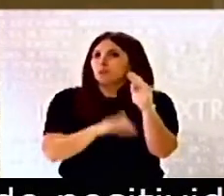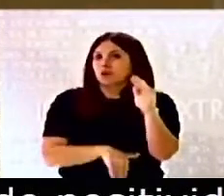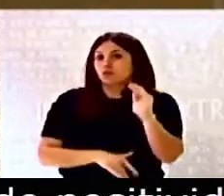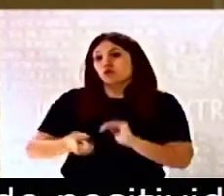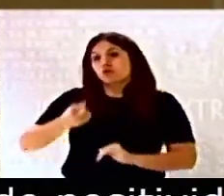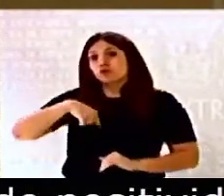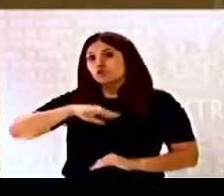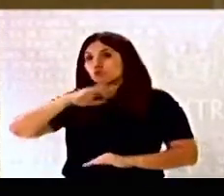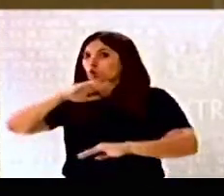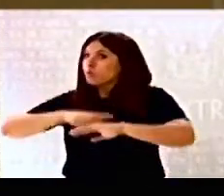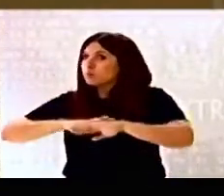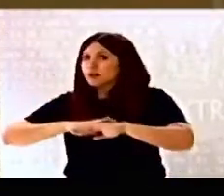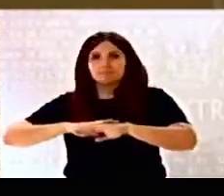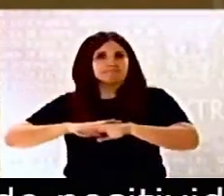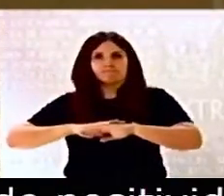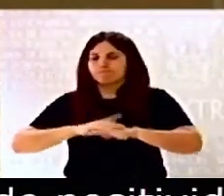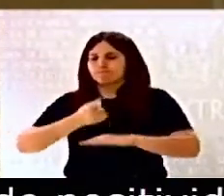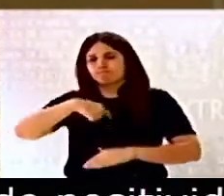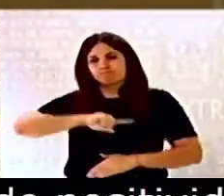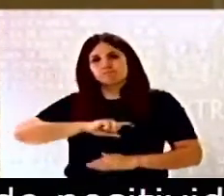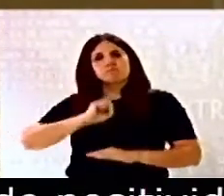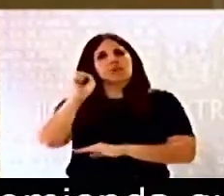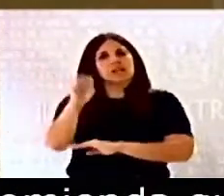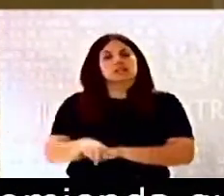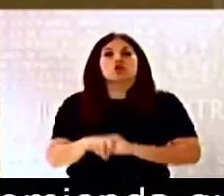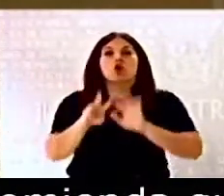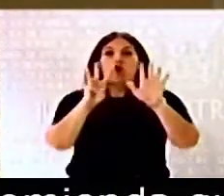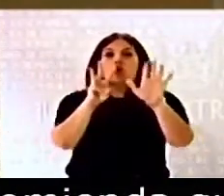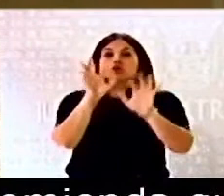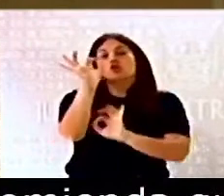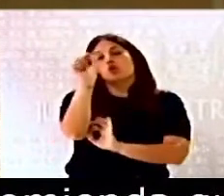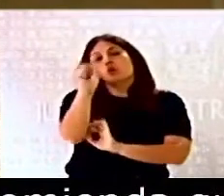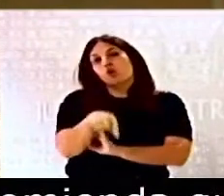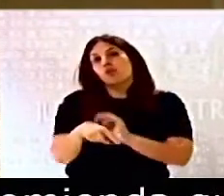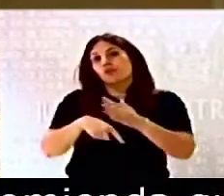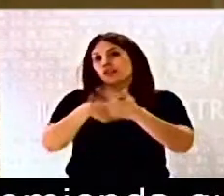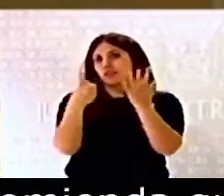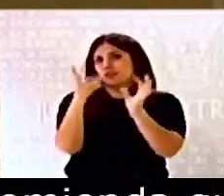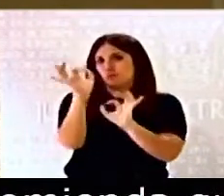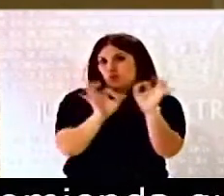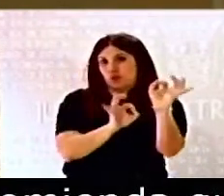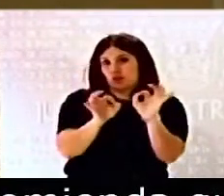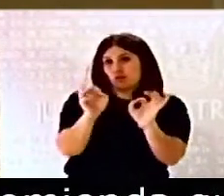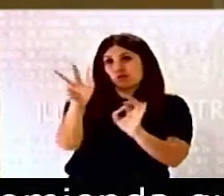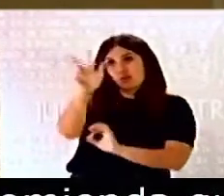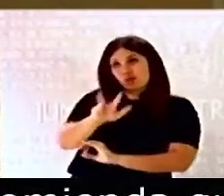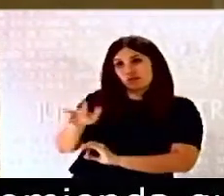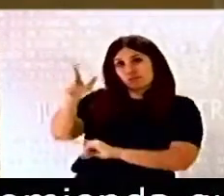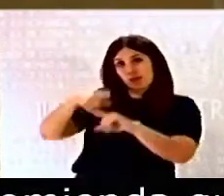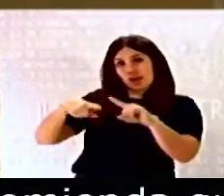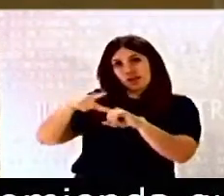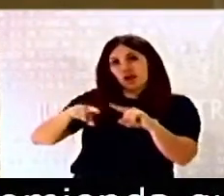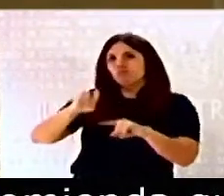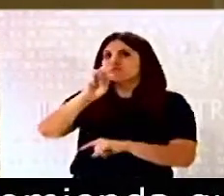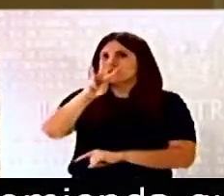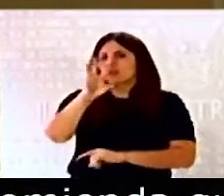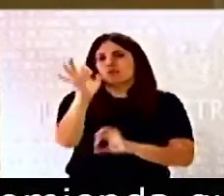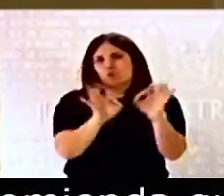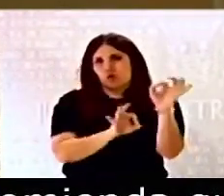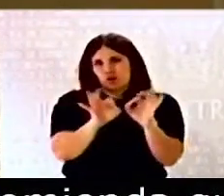8,16%, si bien la media del país es de 13,55% en cuanto a la positividad.